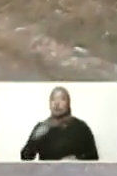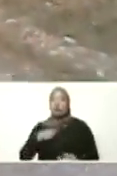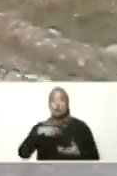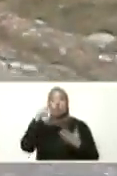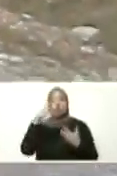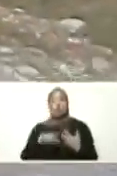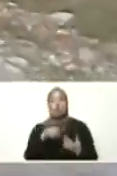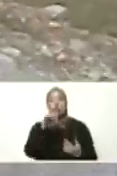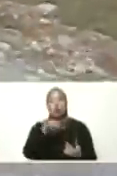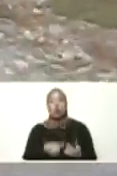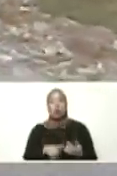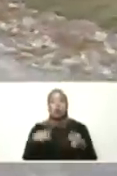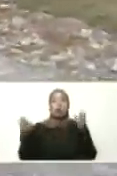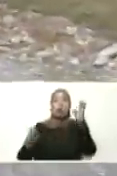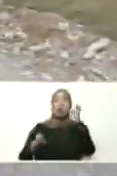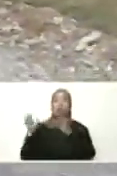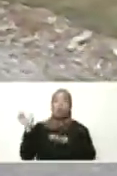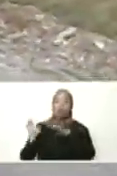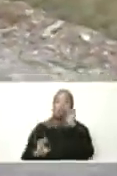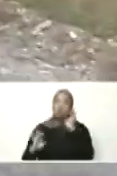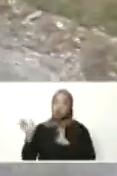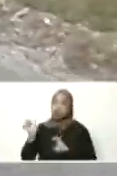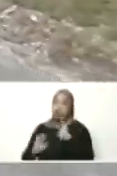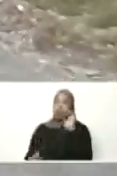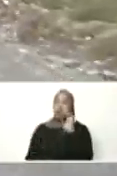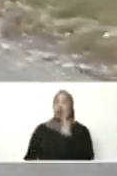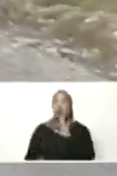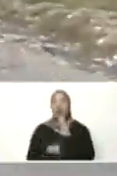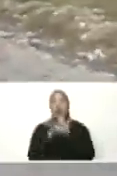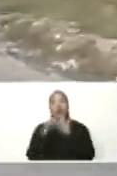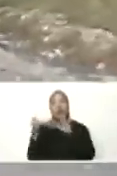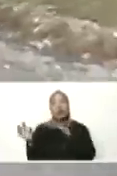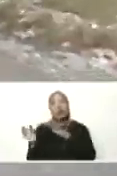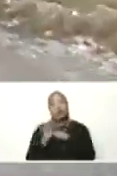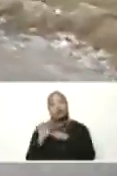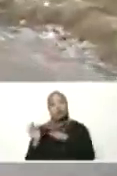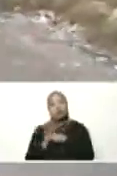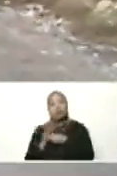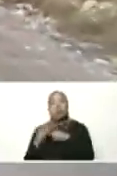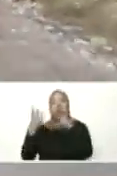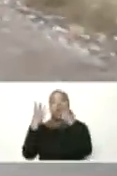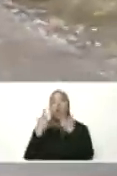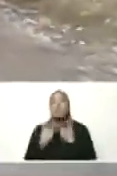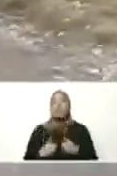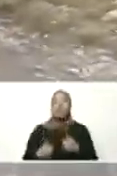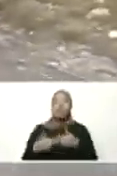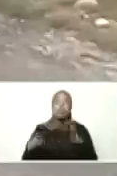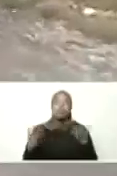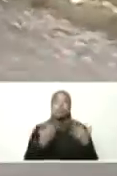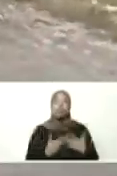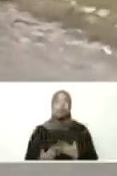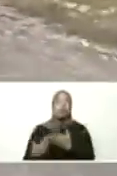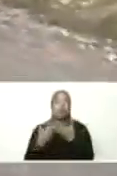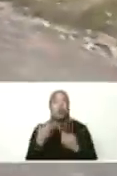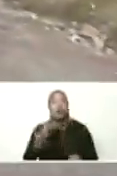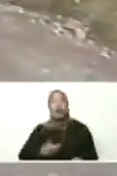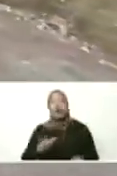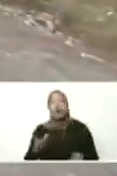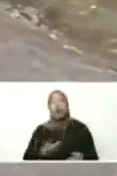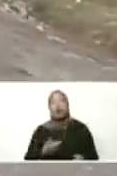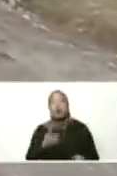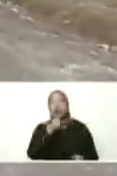proponiendo hoy es que nos revisemos las leyes, el funcionamiento de la administración pública, el funcionamiento de alcaldías,